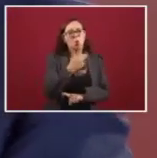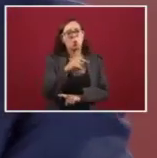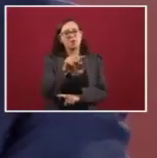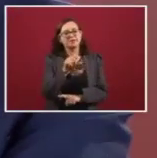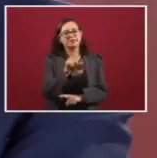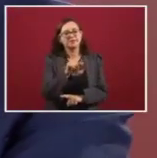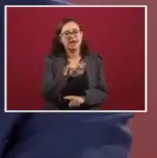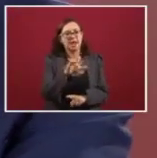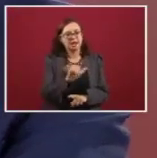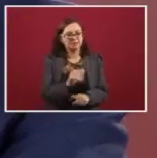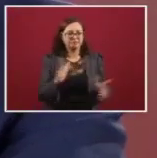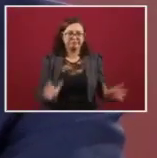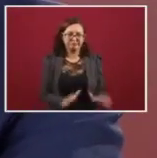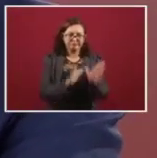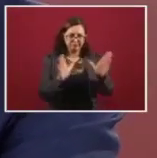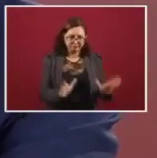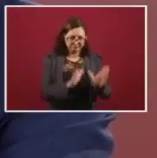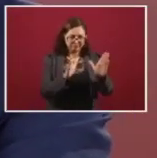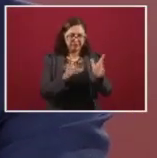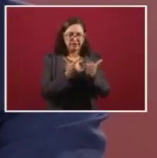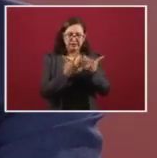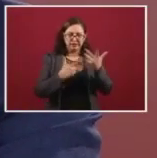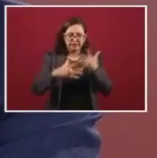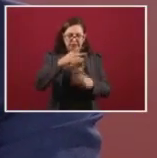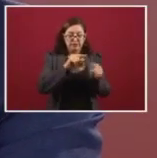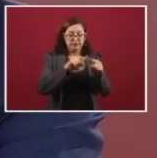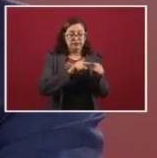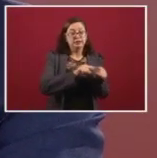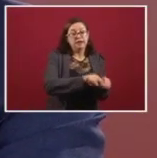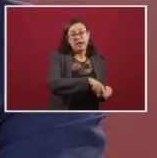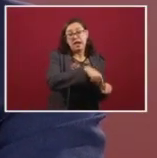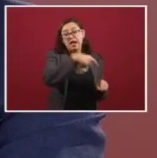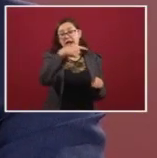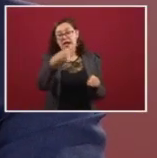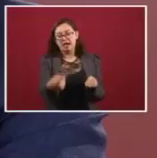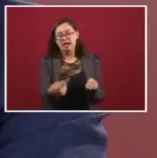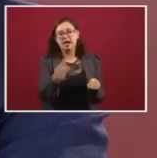Tamuín. De Tamuín nos fuimos a Asla,